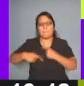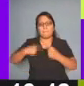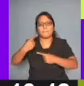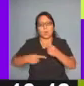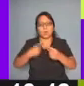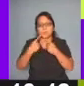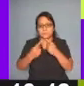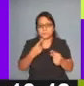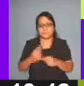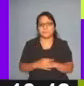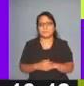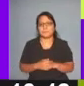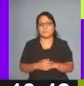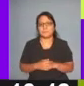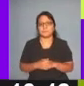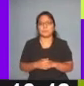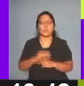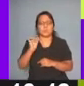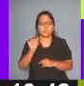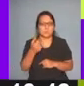como economista lo sabe.